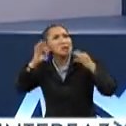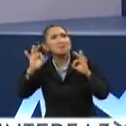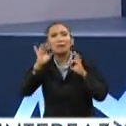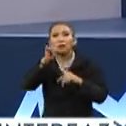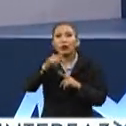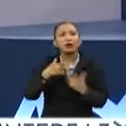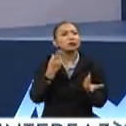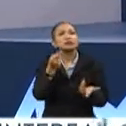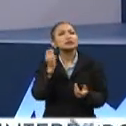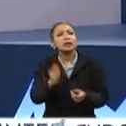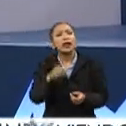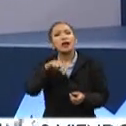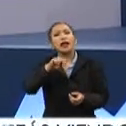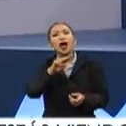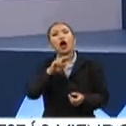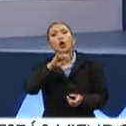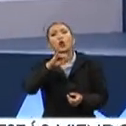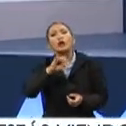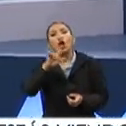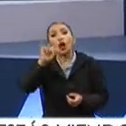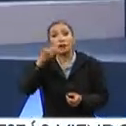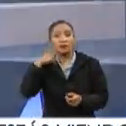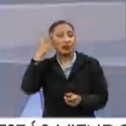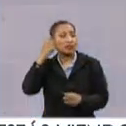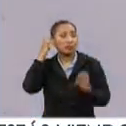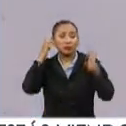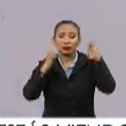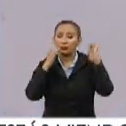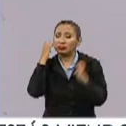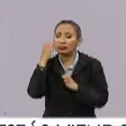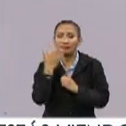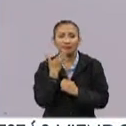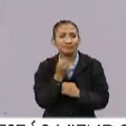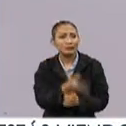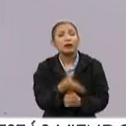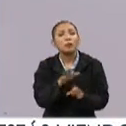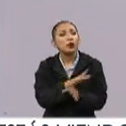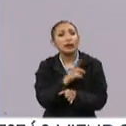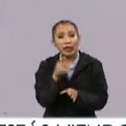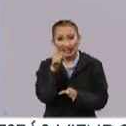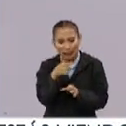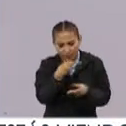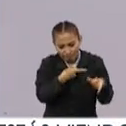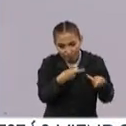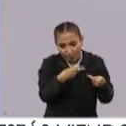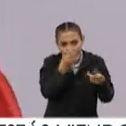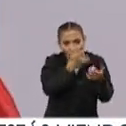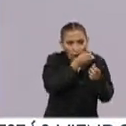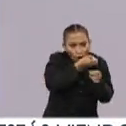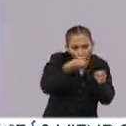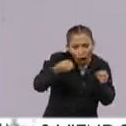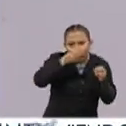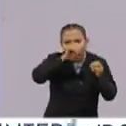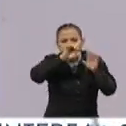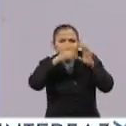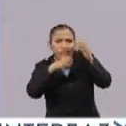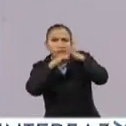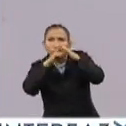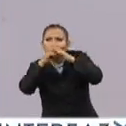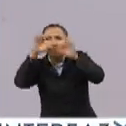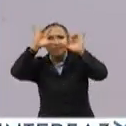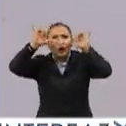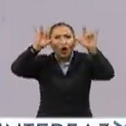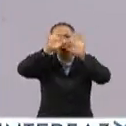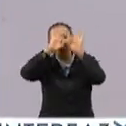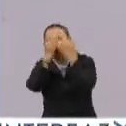para ustedes Nahui Olin? Lo muy bonito de hacer una exposición, yo creo que de cualquier cosa, es que justamente desde el proceso del armado, del entramado curatorial que